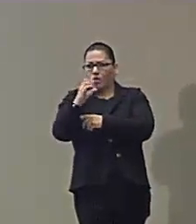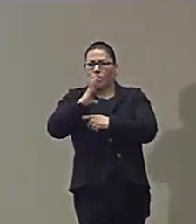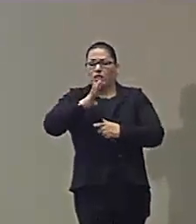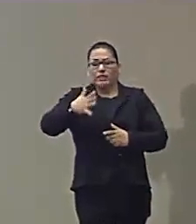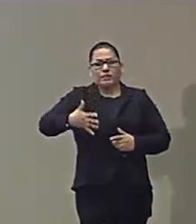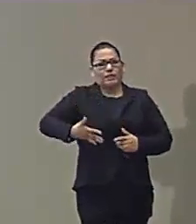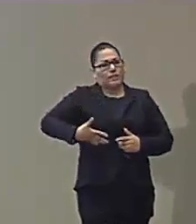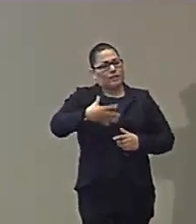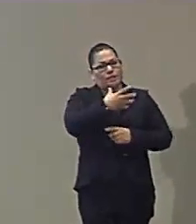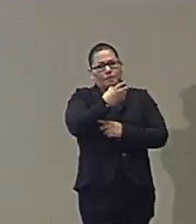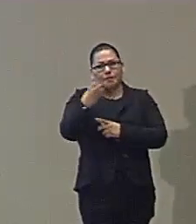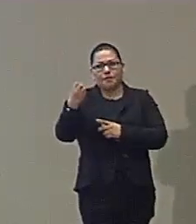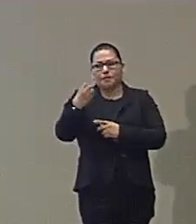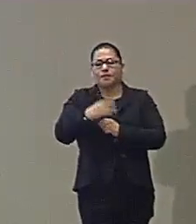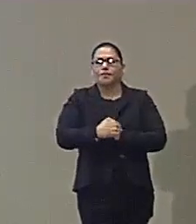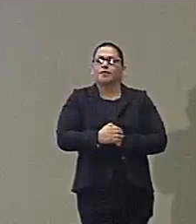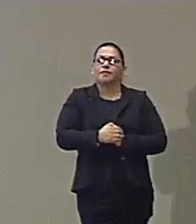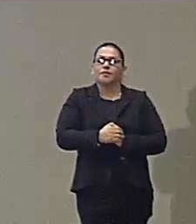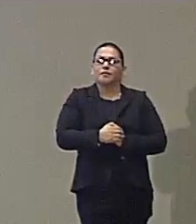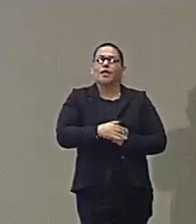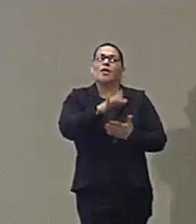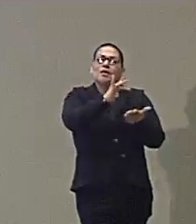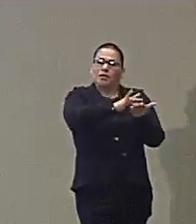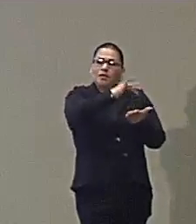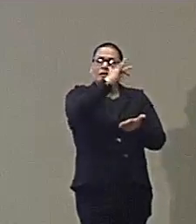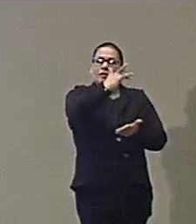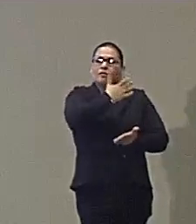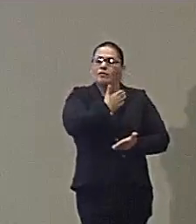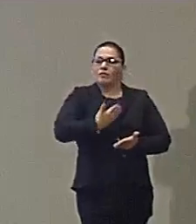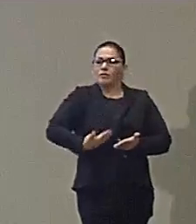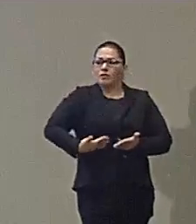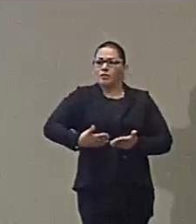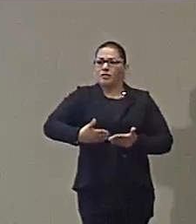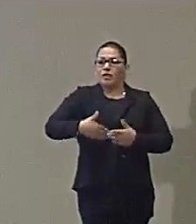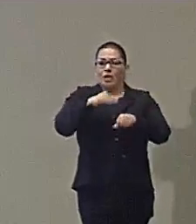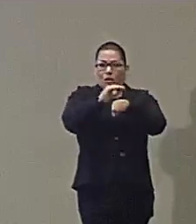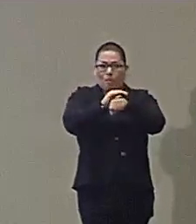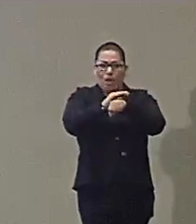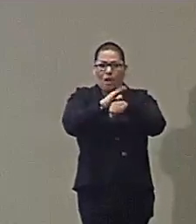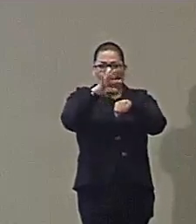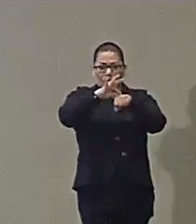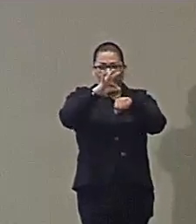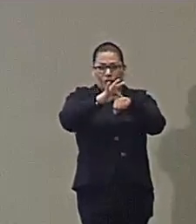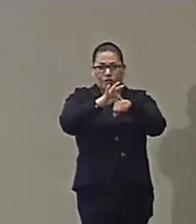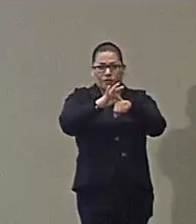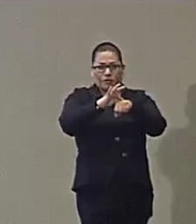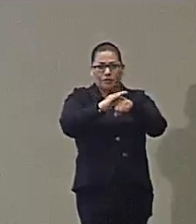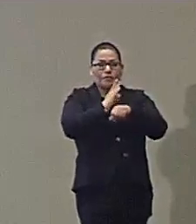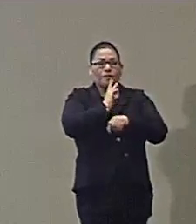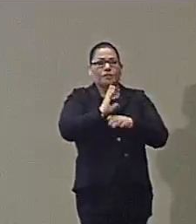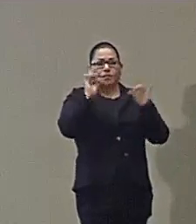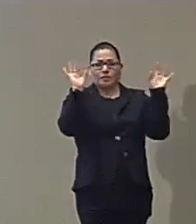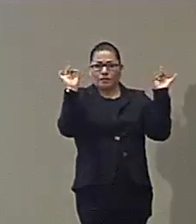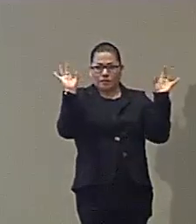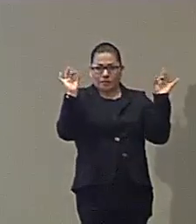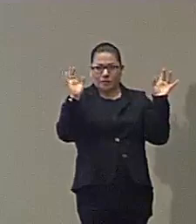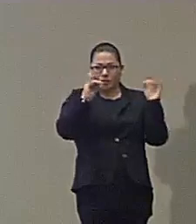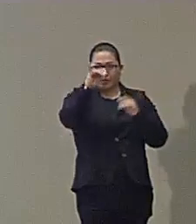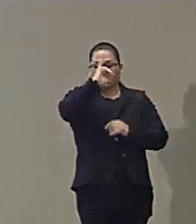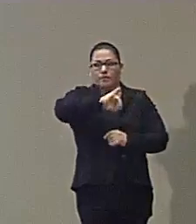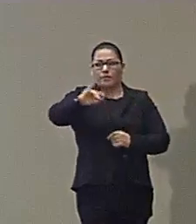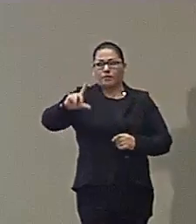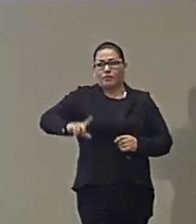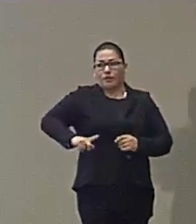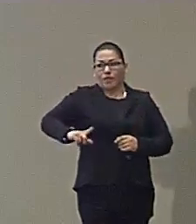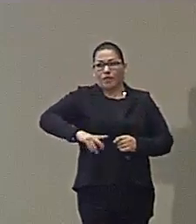coordinar agradezco también al presidente de conagua a mi amigo el doctor miguel mancera espinoza jefe de gobierno de la ciudad de mexico